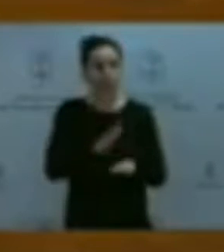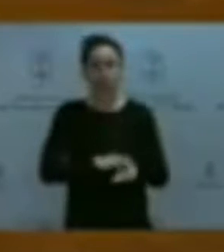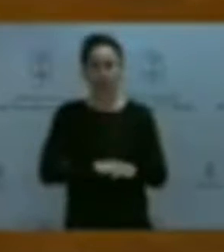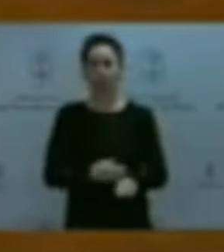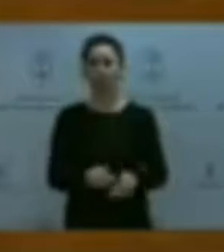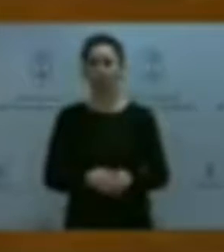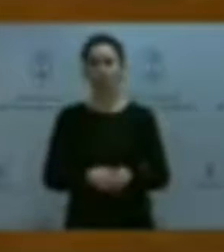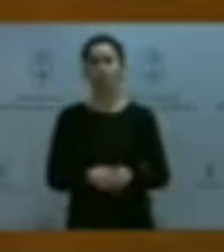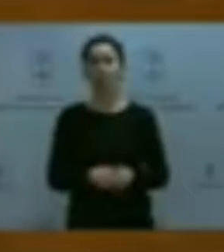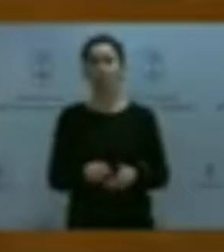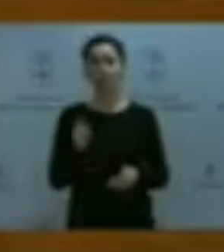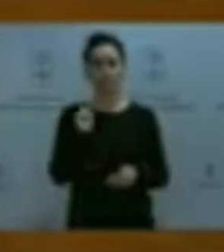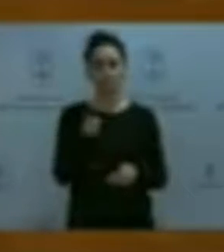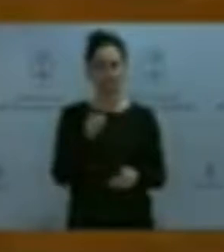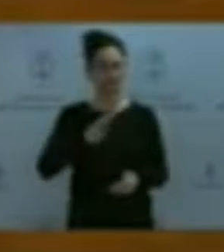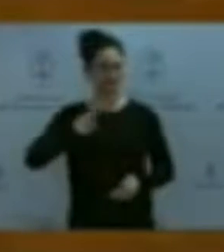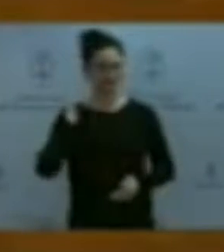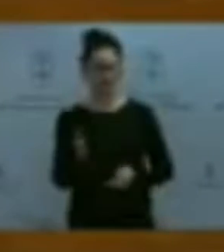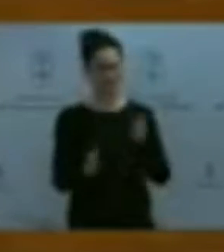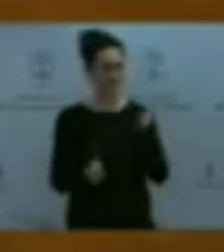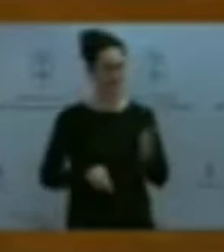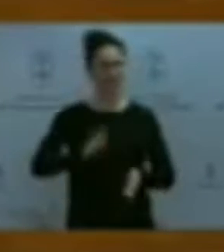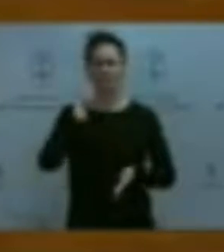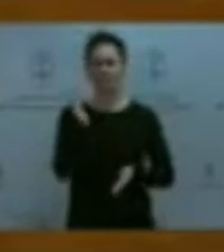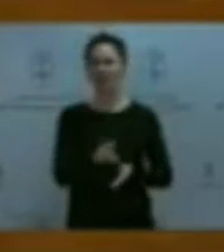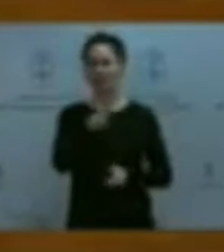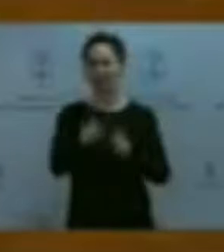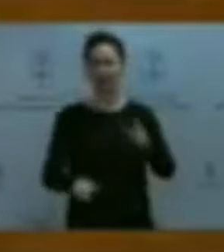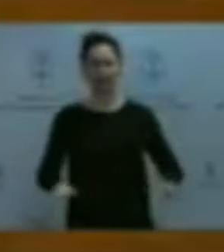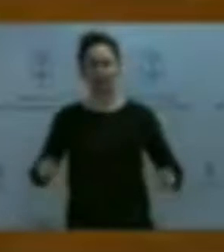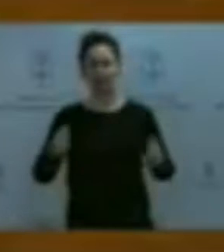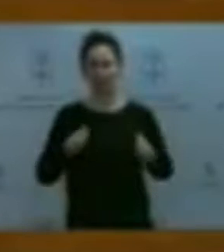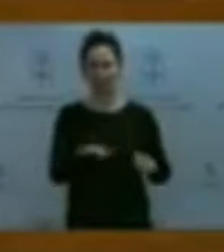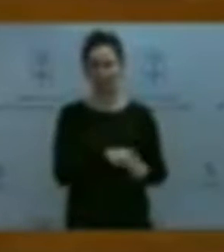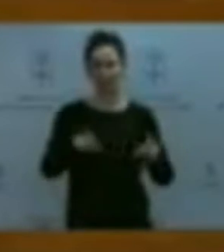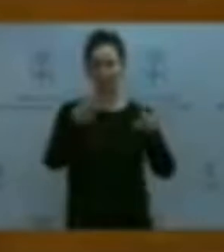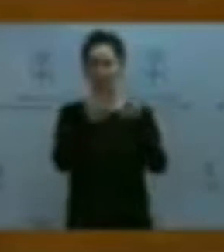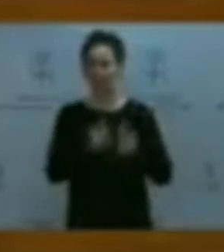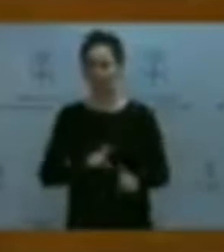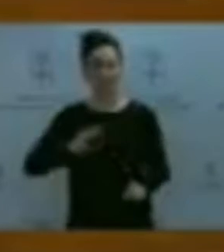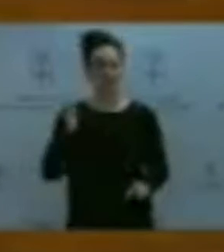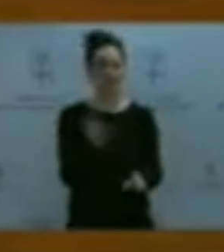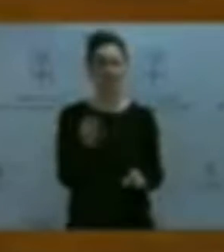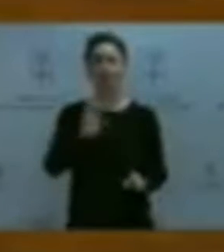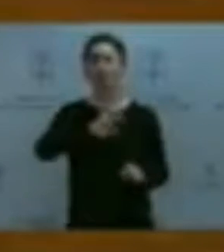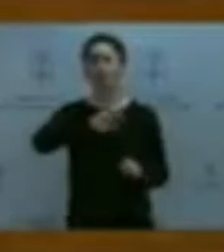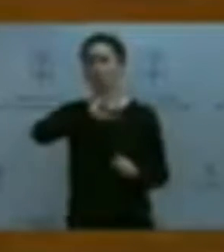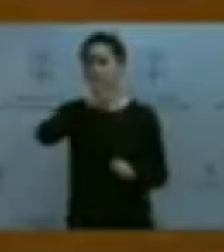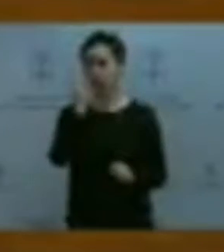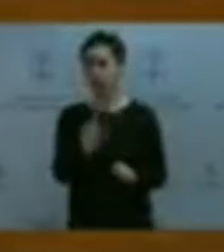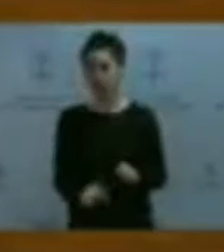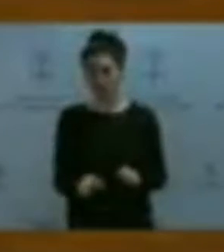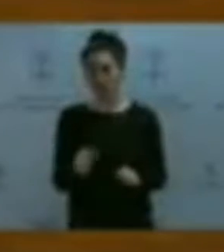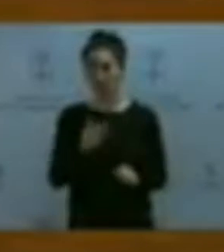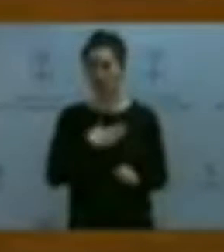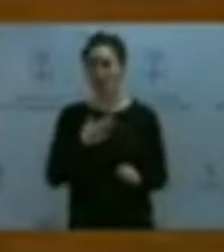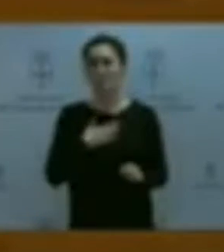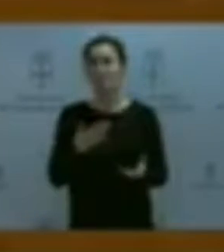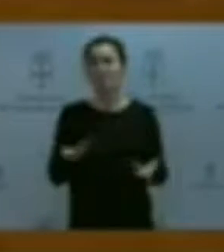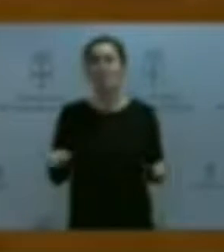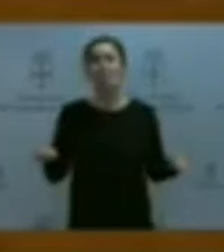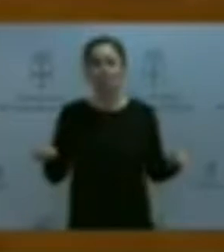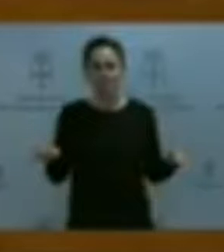de vecinos, a cientos de empresas, se devaluaron sus propiedades y bueno, y se les dejó en una situación